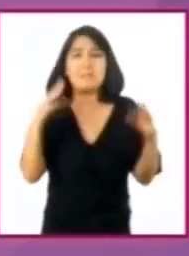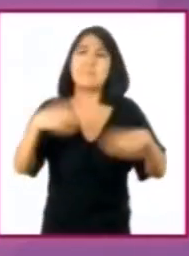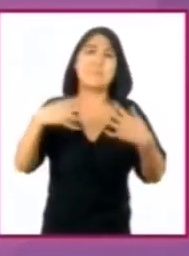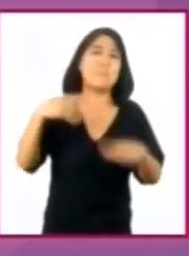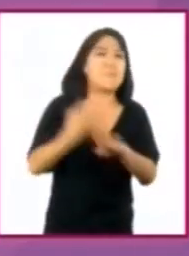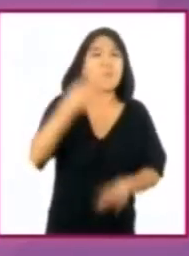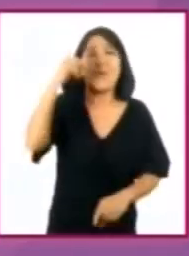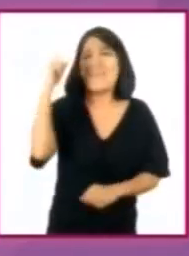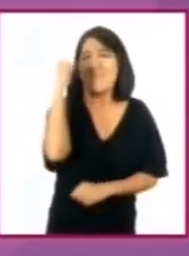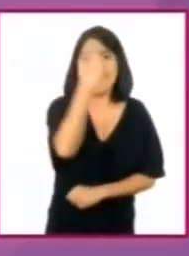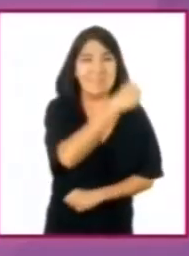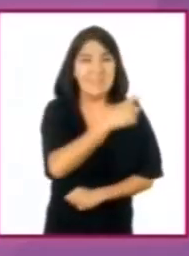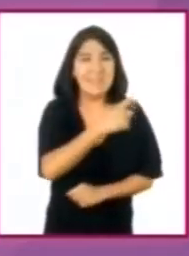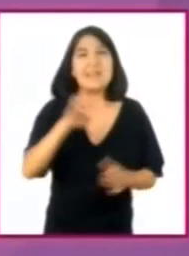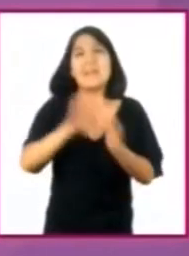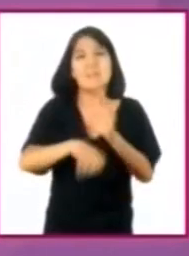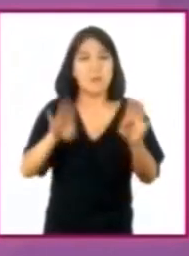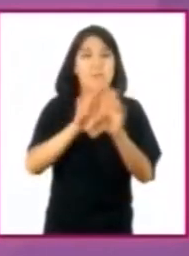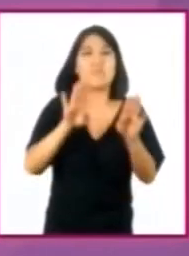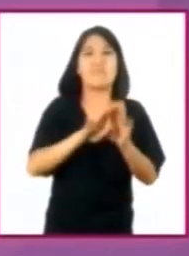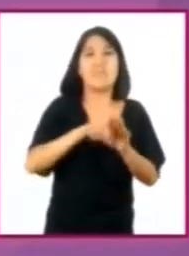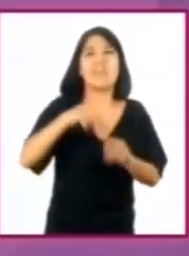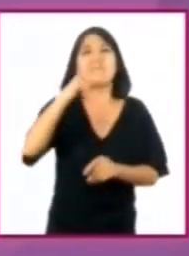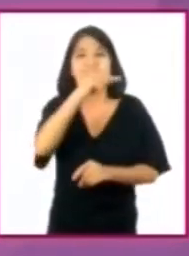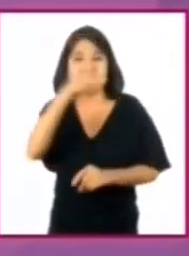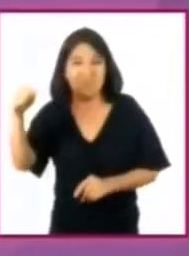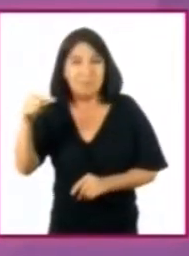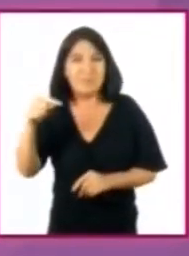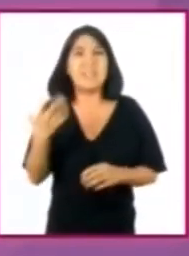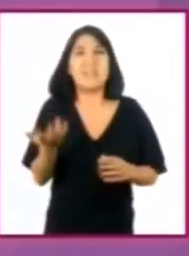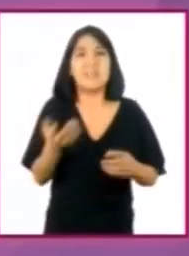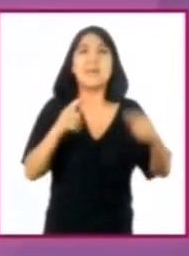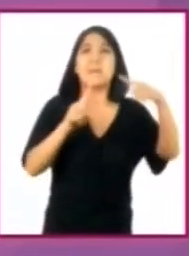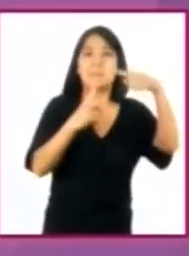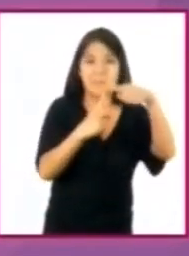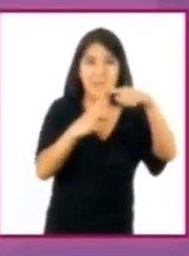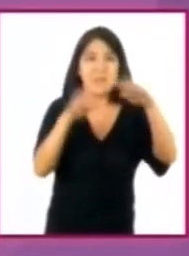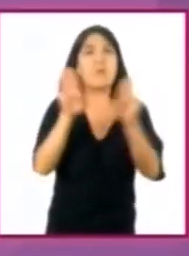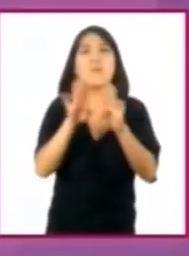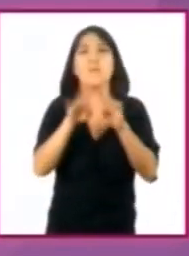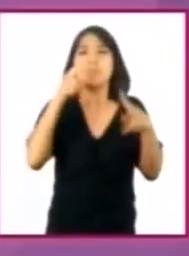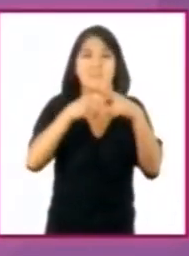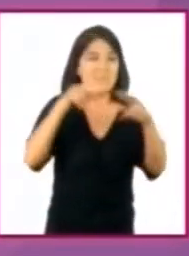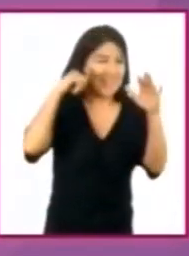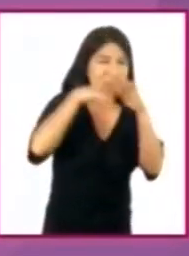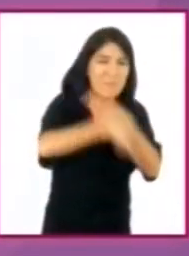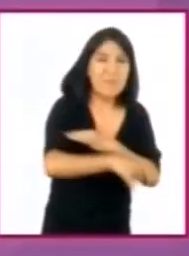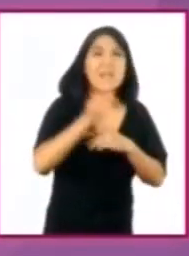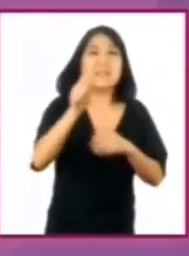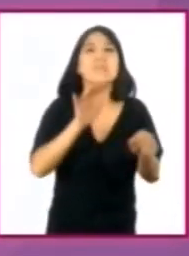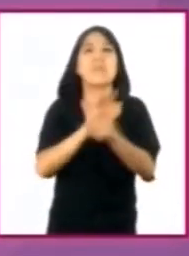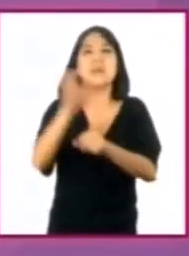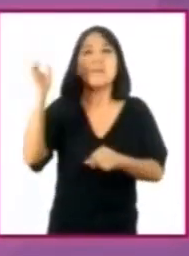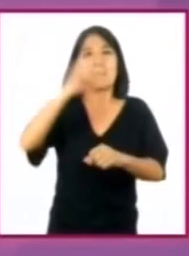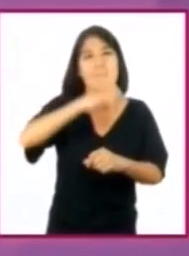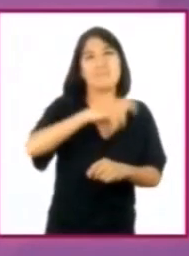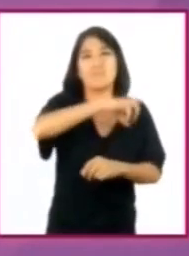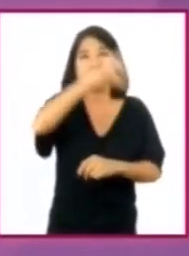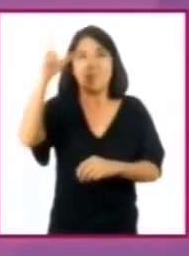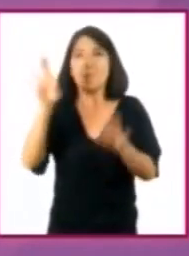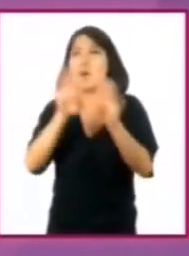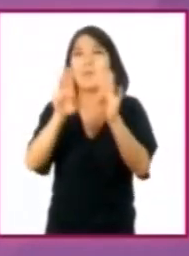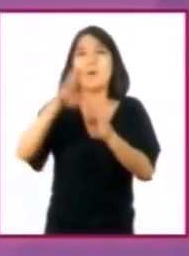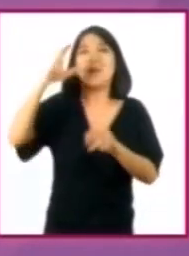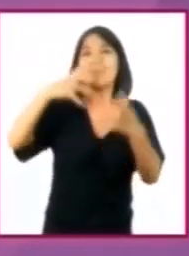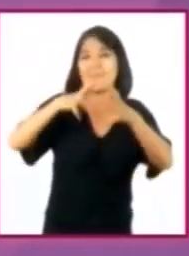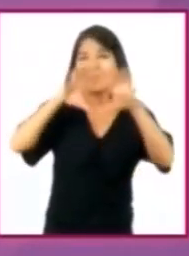complejísimas, como calcular fracciones o hacer cálculos infinitos y predicciones sobre la posición de los planetas a la altura de